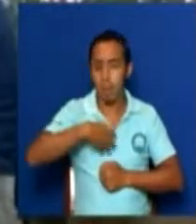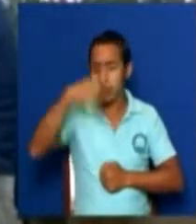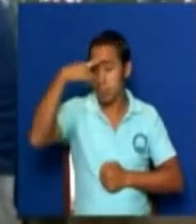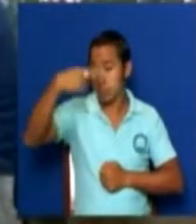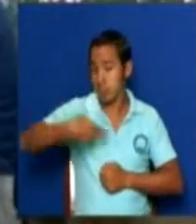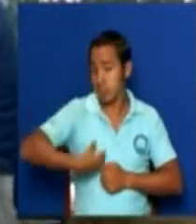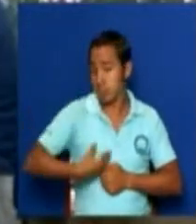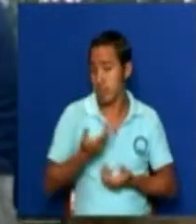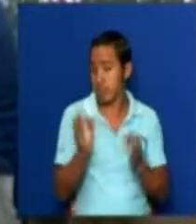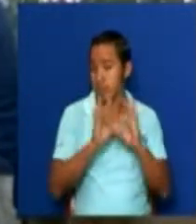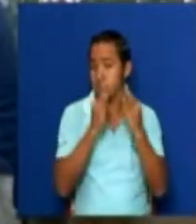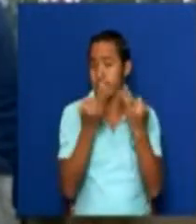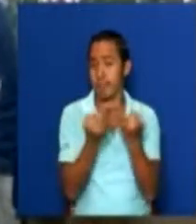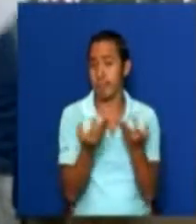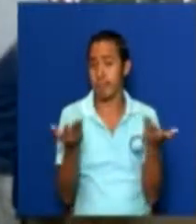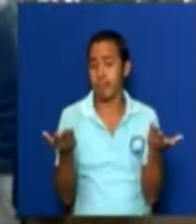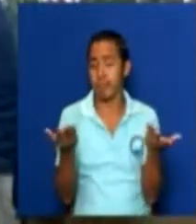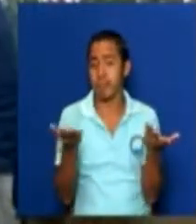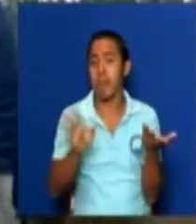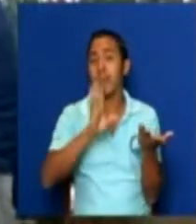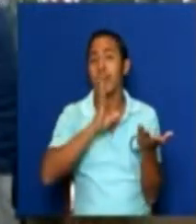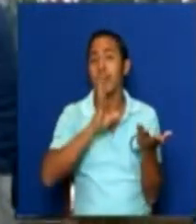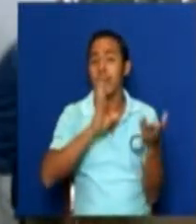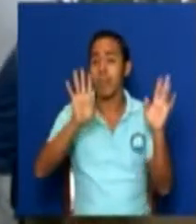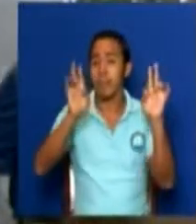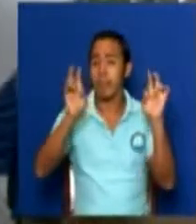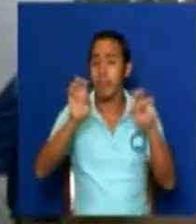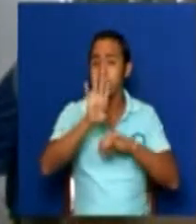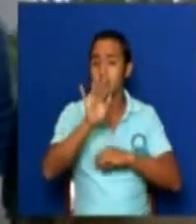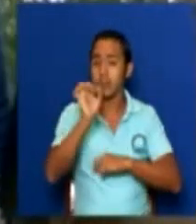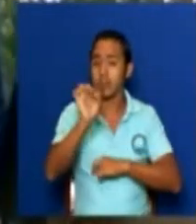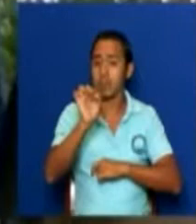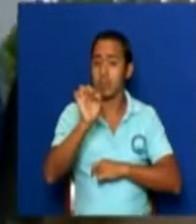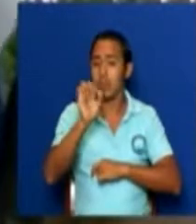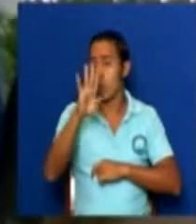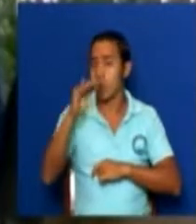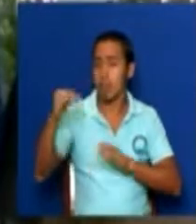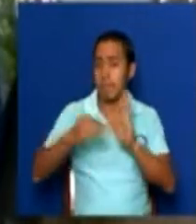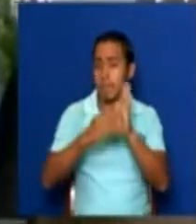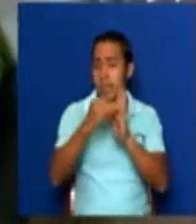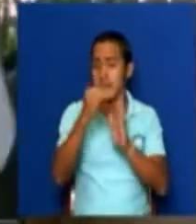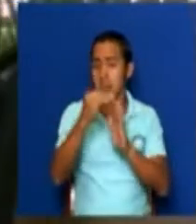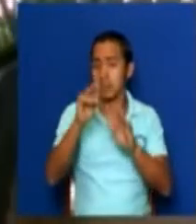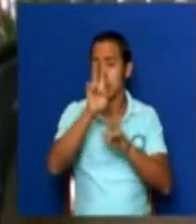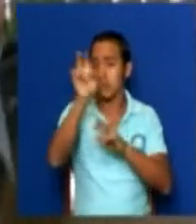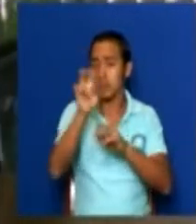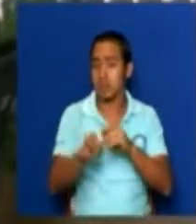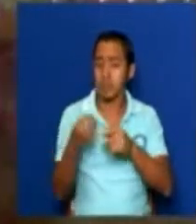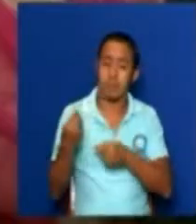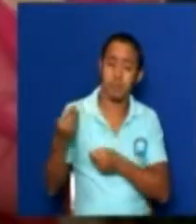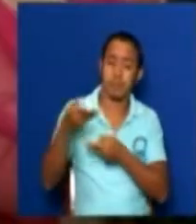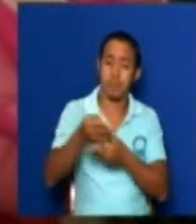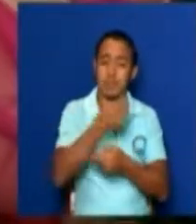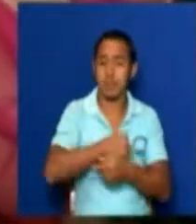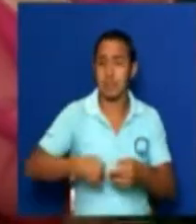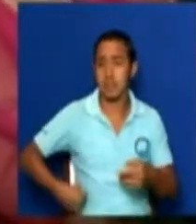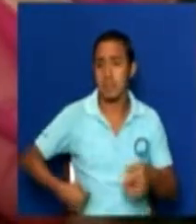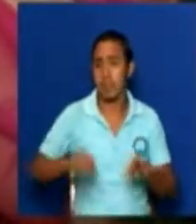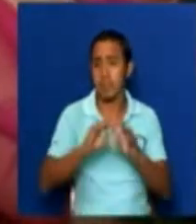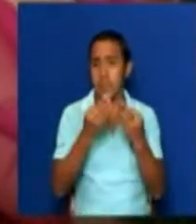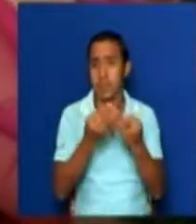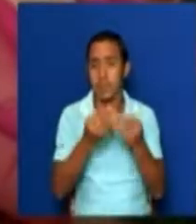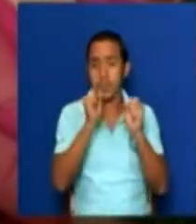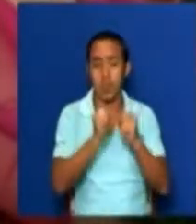familia? Entonces estamos hablando de 4 millones de córdobas que son entregados en el Ministerio de la Familia a niñas